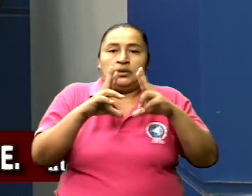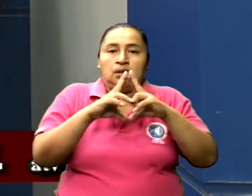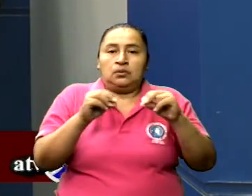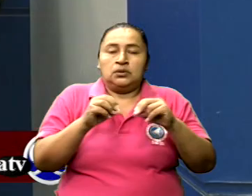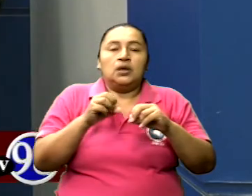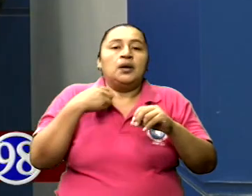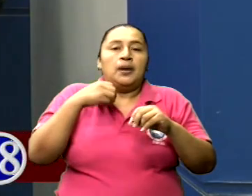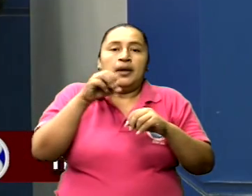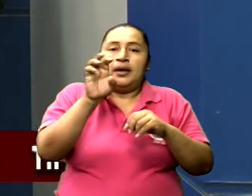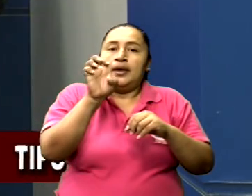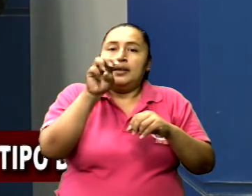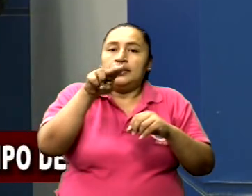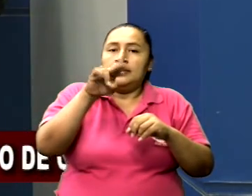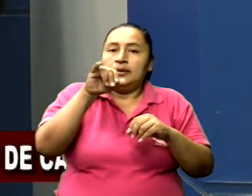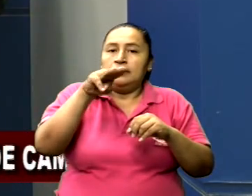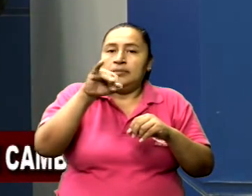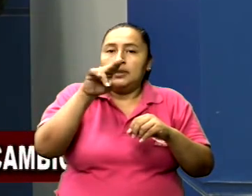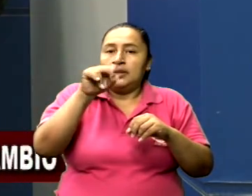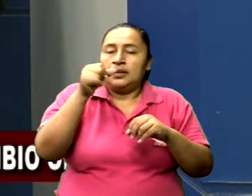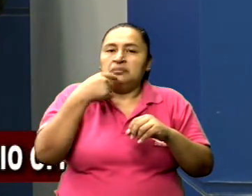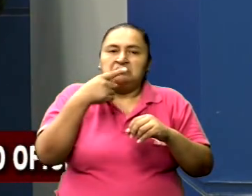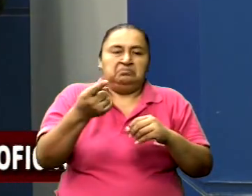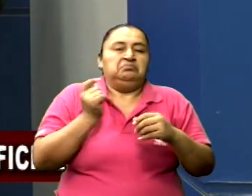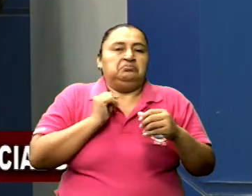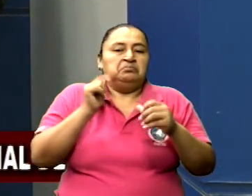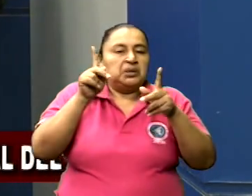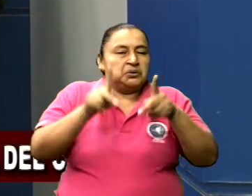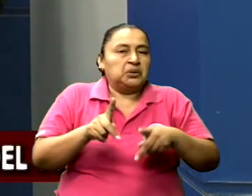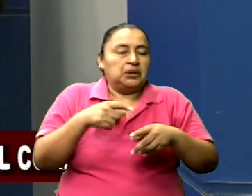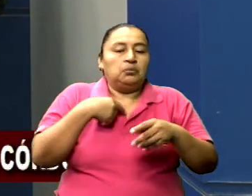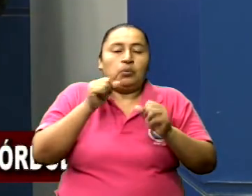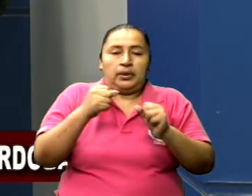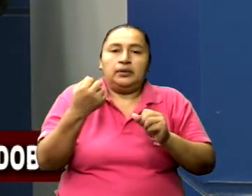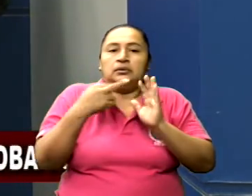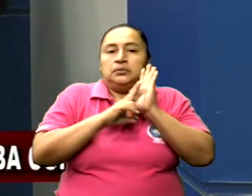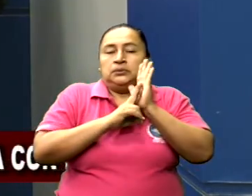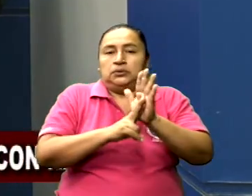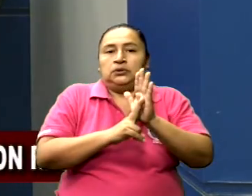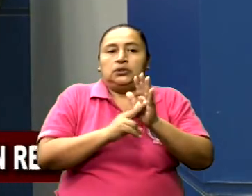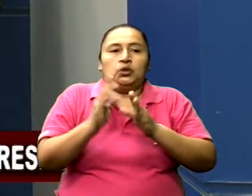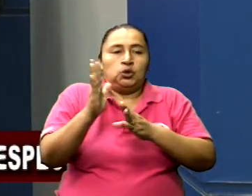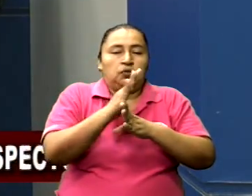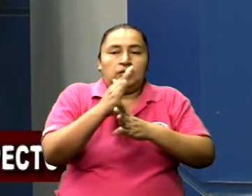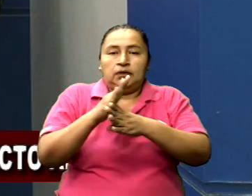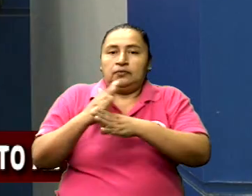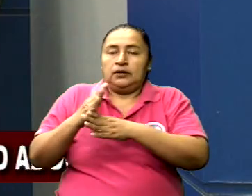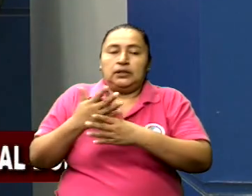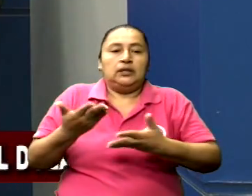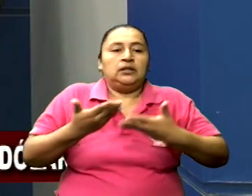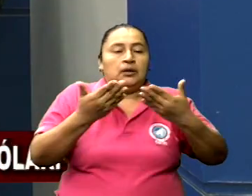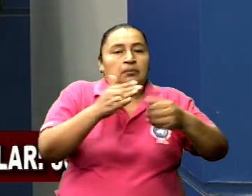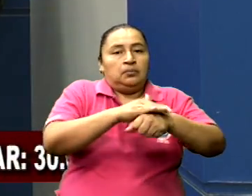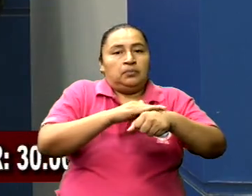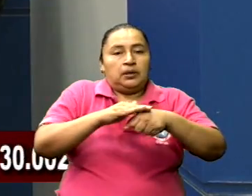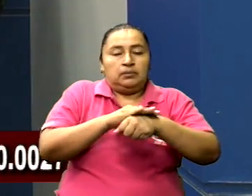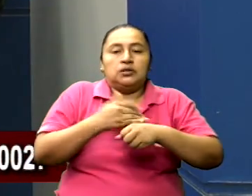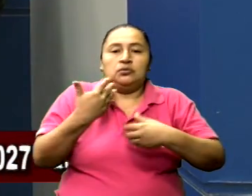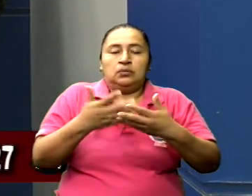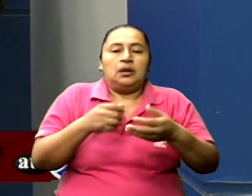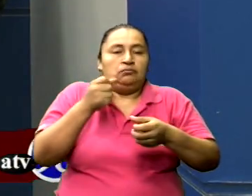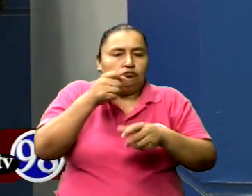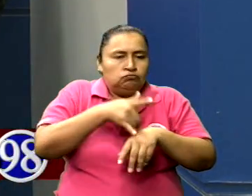minas Eniminas, la cual permitirá que el Estado de Nicaragua tenga representación en todas las concesiones que se otorguen para